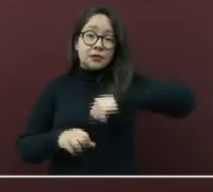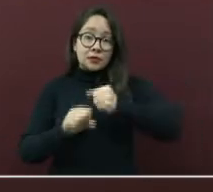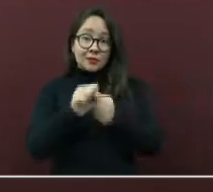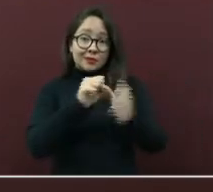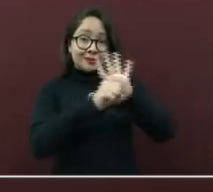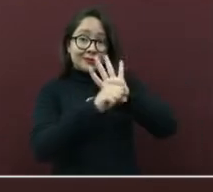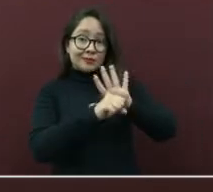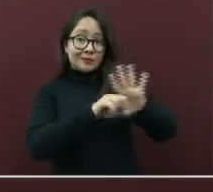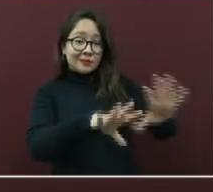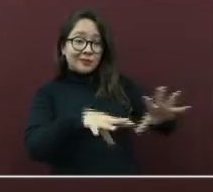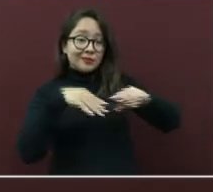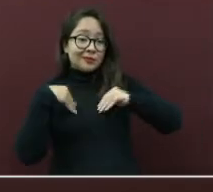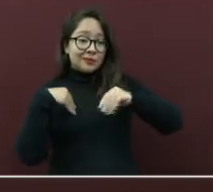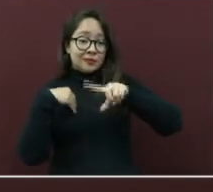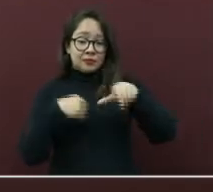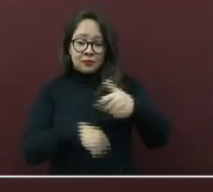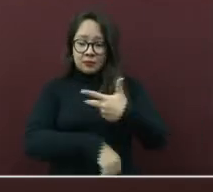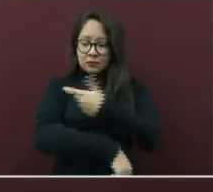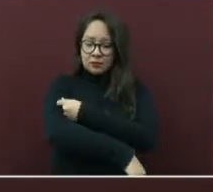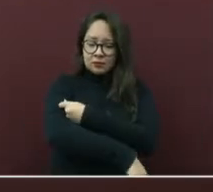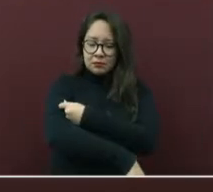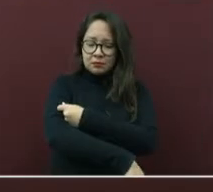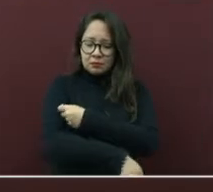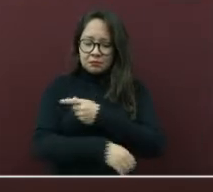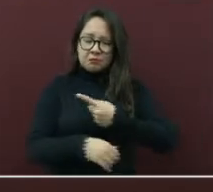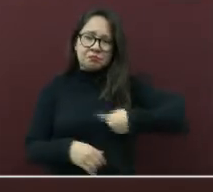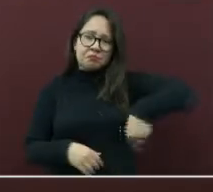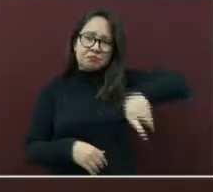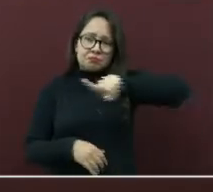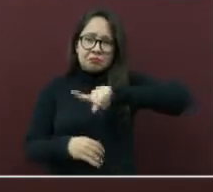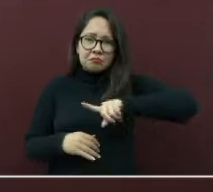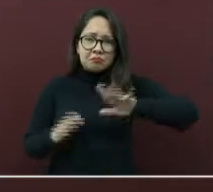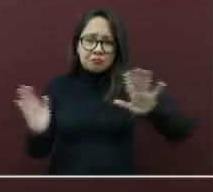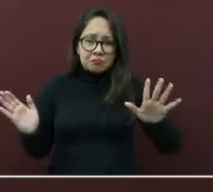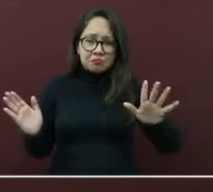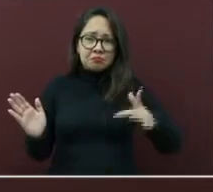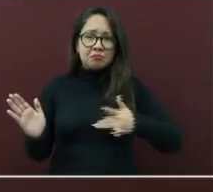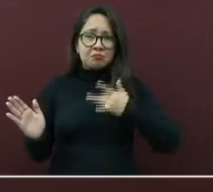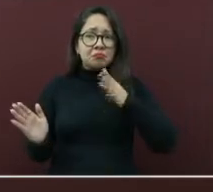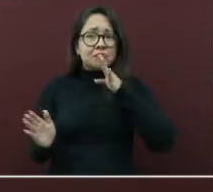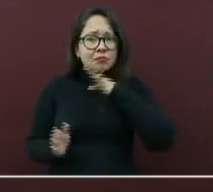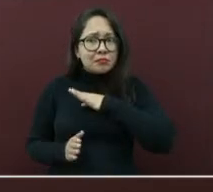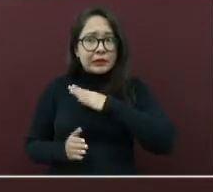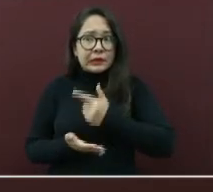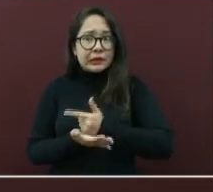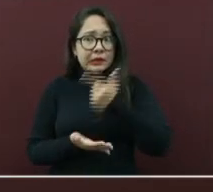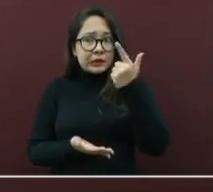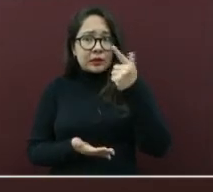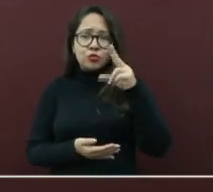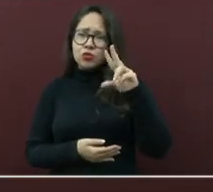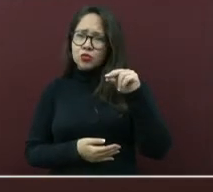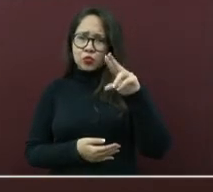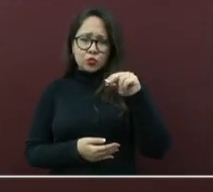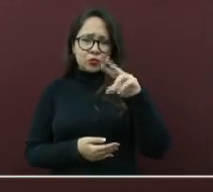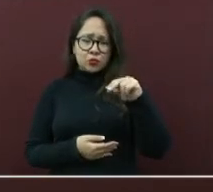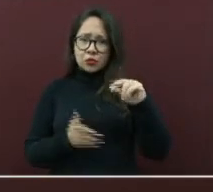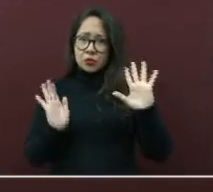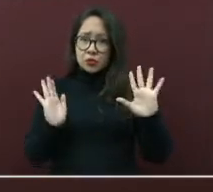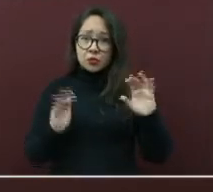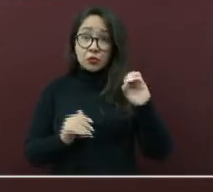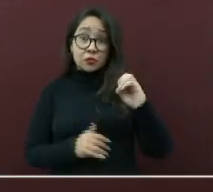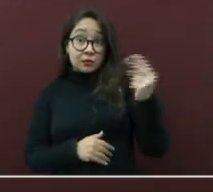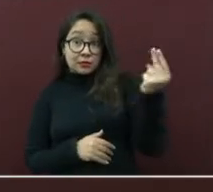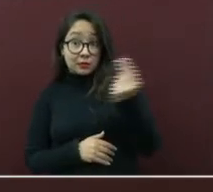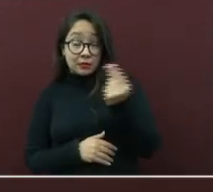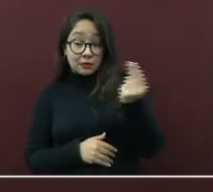después de haberse vacunado miren ustedes nos presentaron síntomas graves ni tampoco fue necesaria los